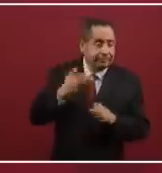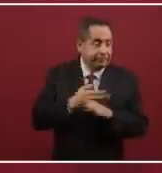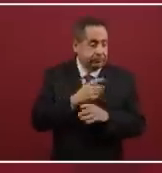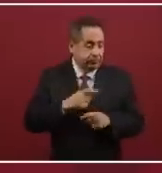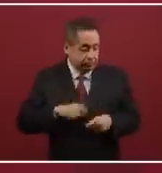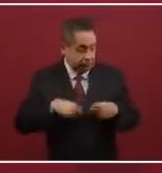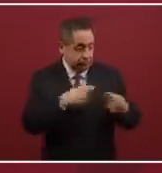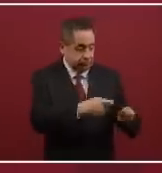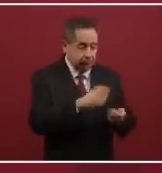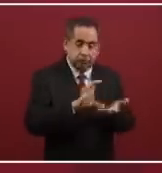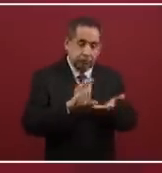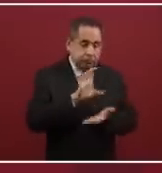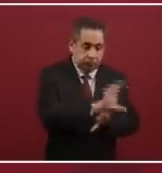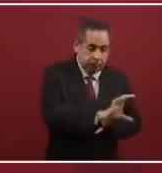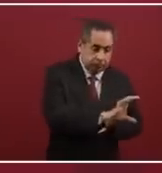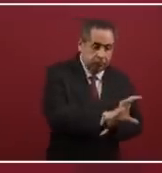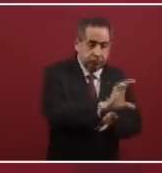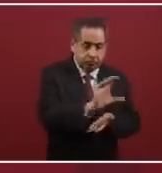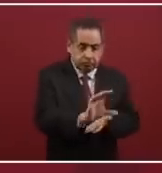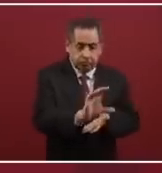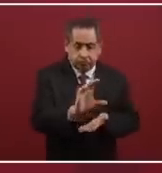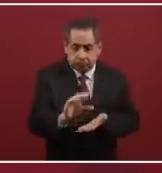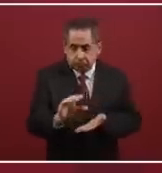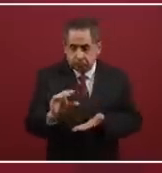por muchas oficinas,